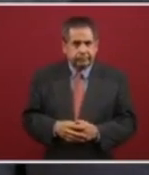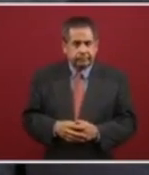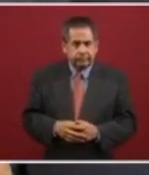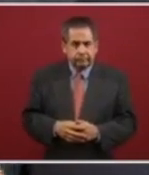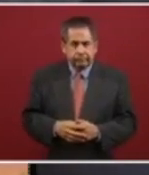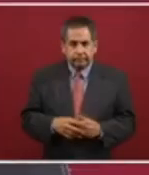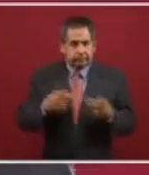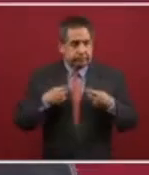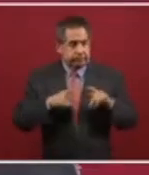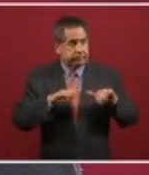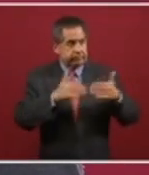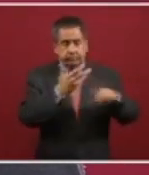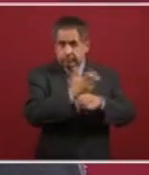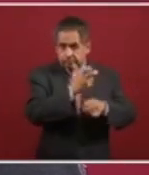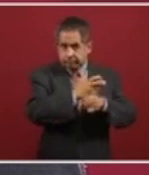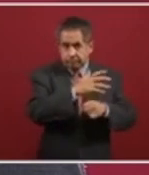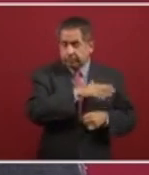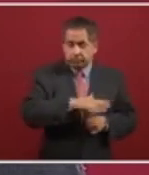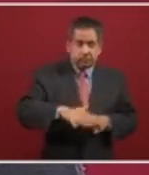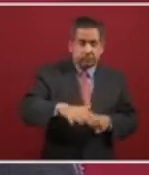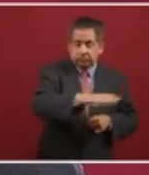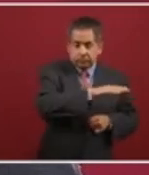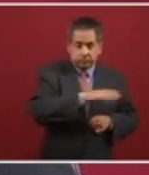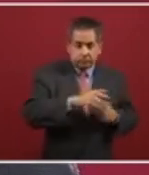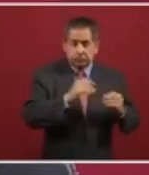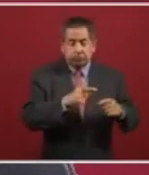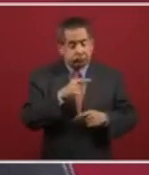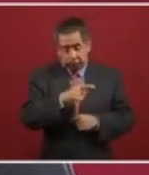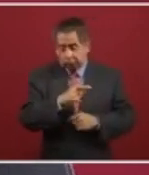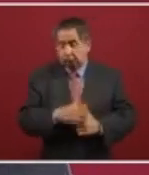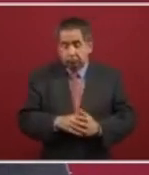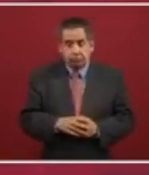El pueblo norteamericano va a